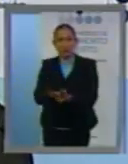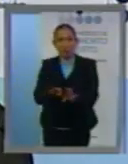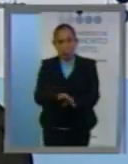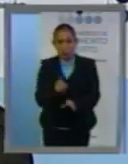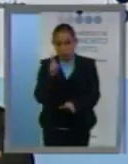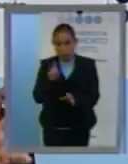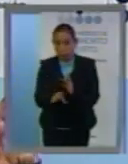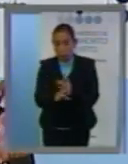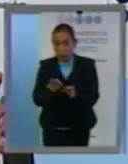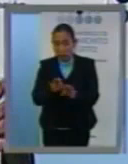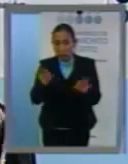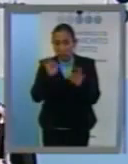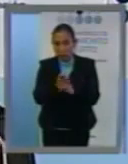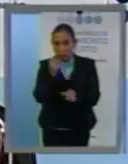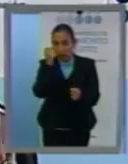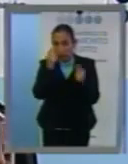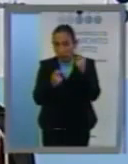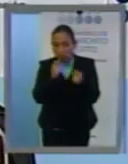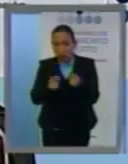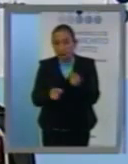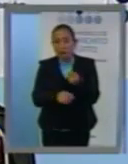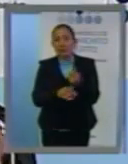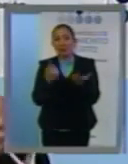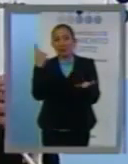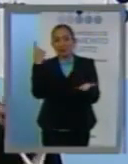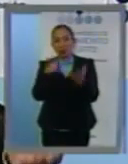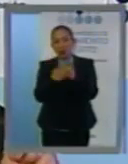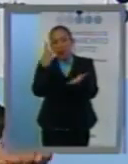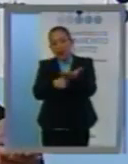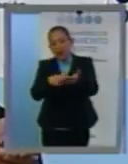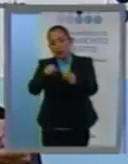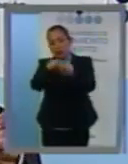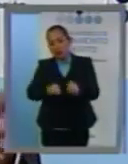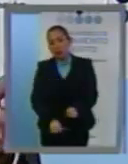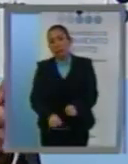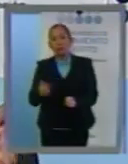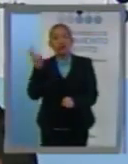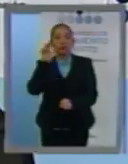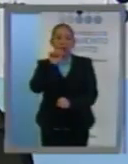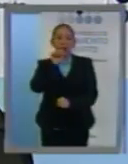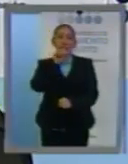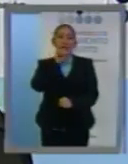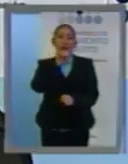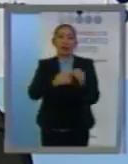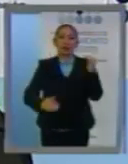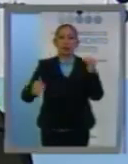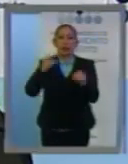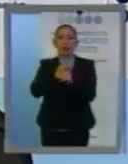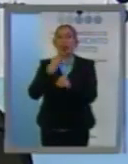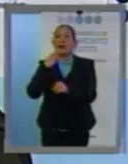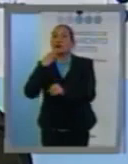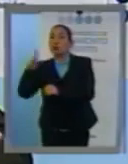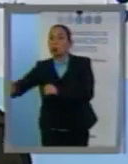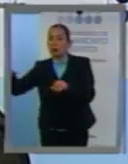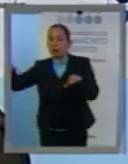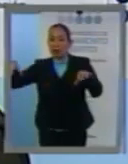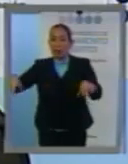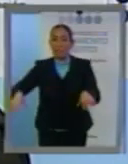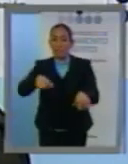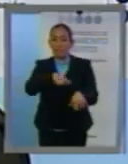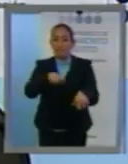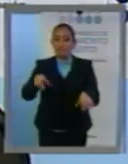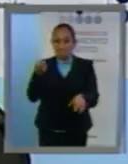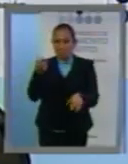empezar, de algunos de los componentes del sistema, la Auditoría Superior y la Secretaría de la Función Pública. En este